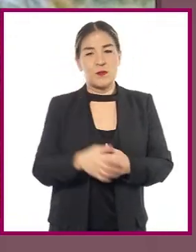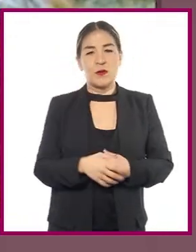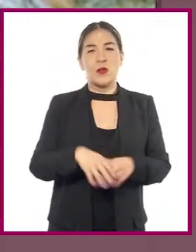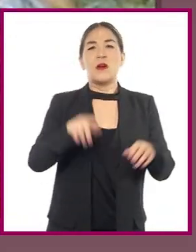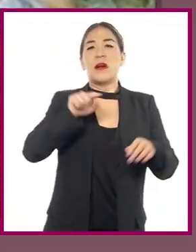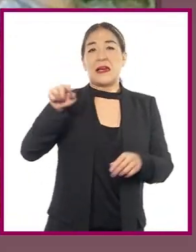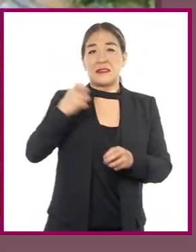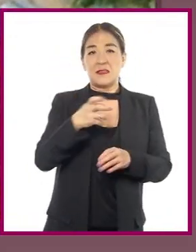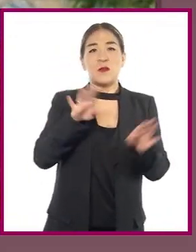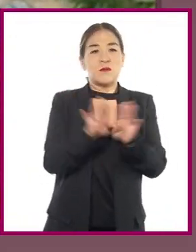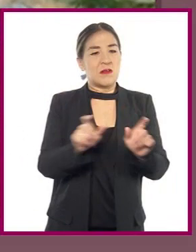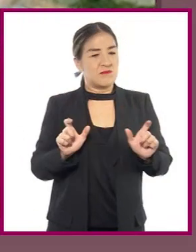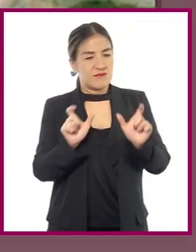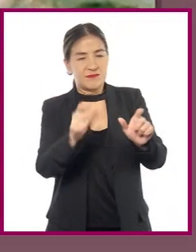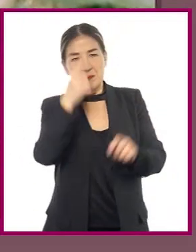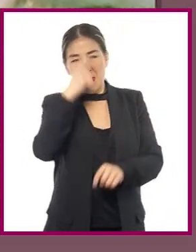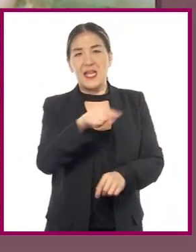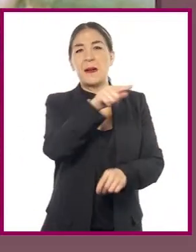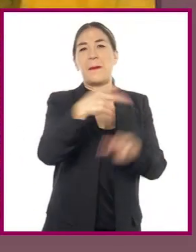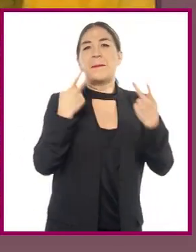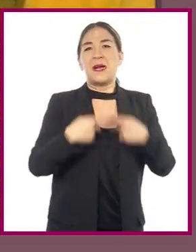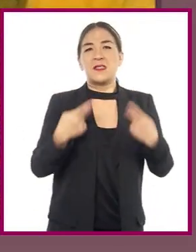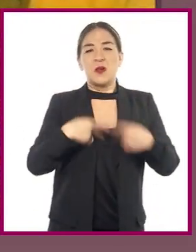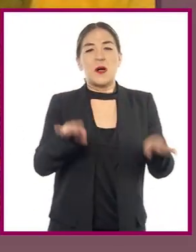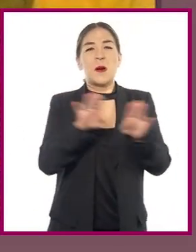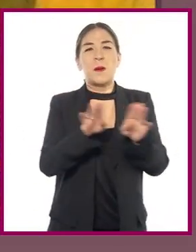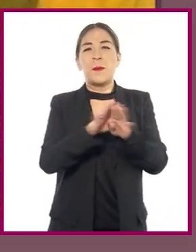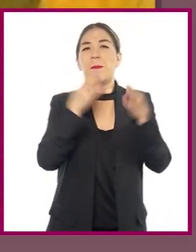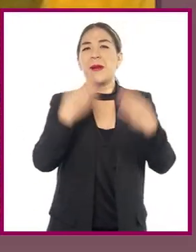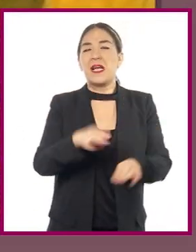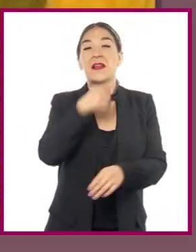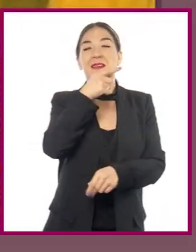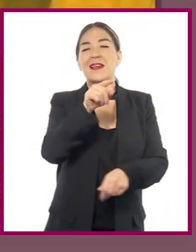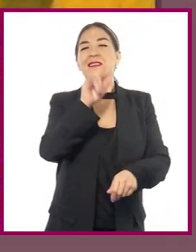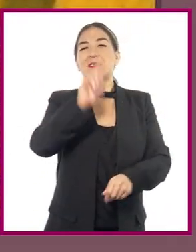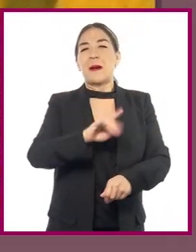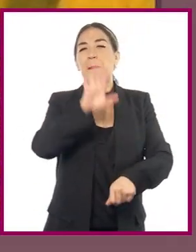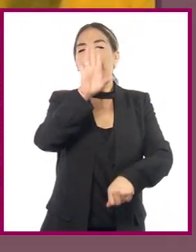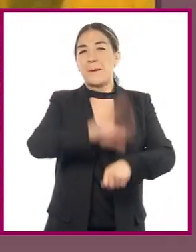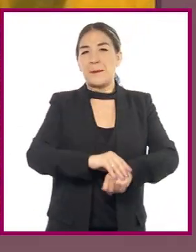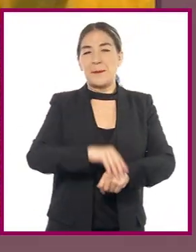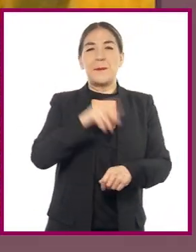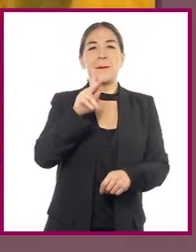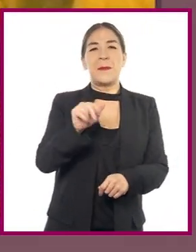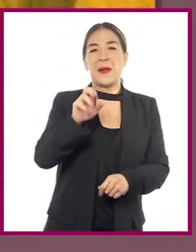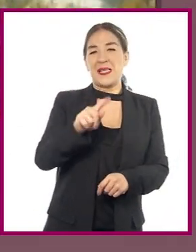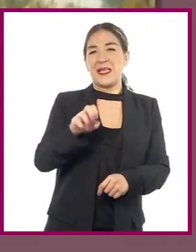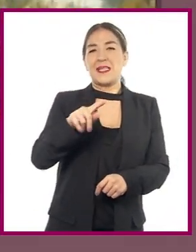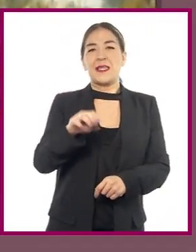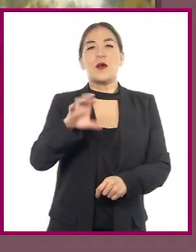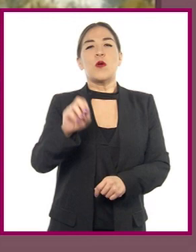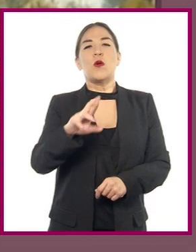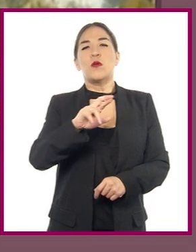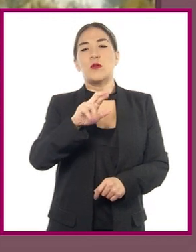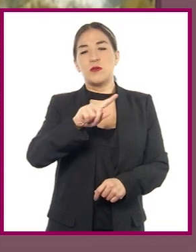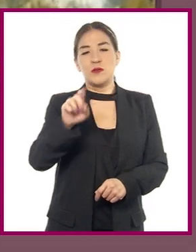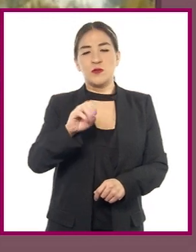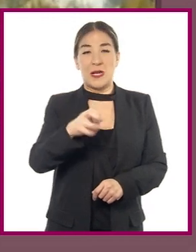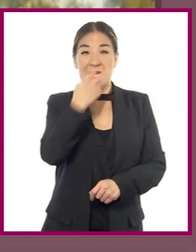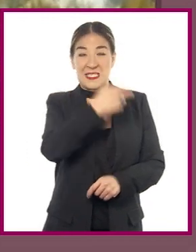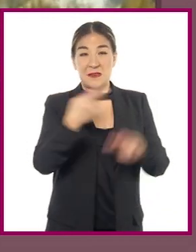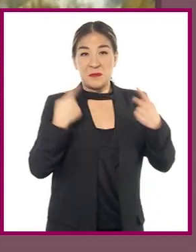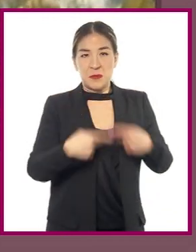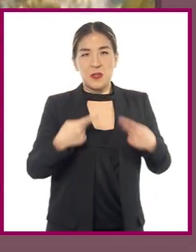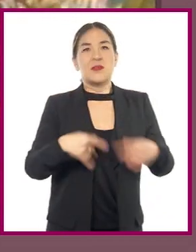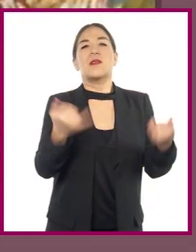traficaban esclavos y atacaban barcos mercantes con un permiso llamado patente de corso. Estos personajes también